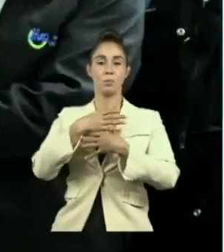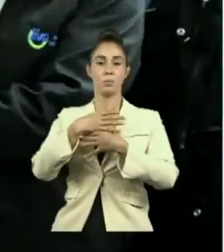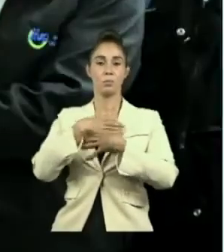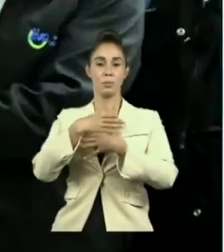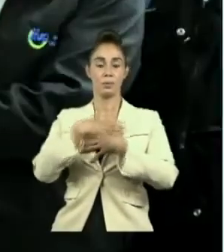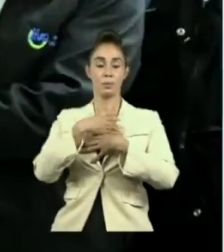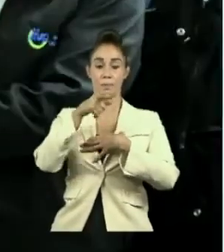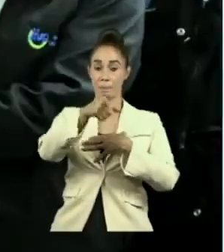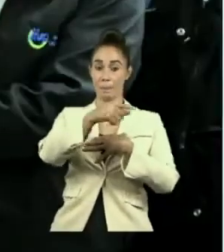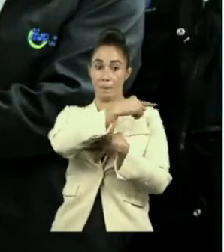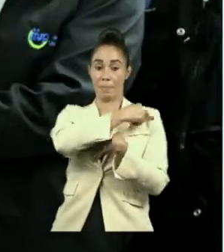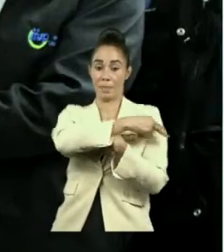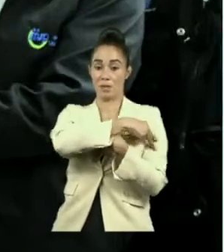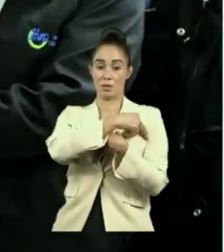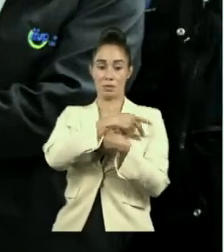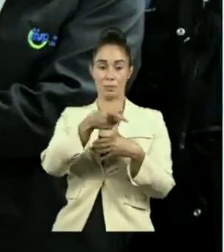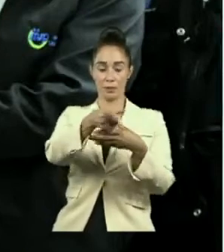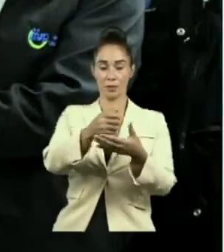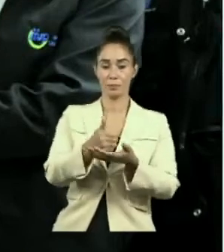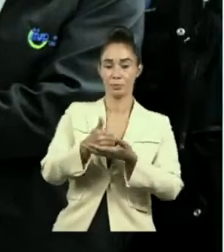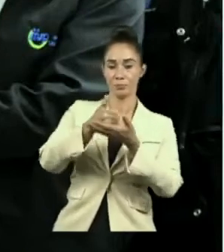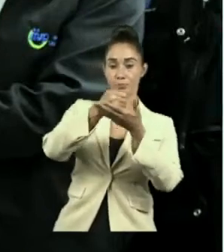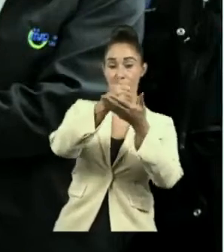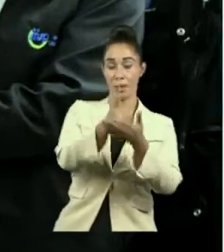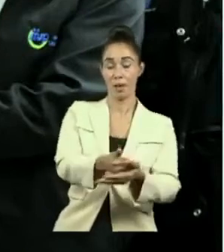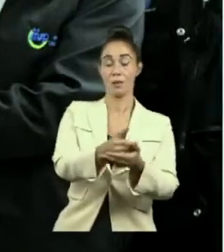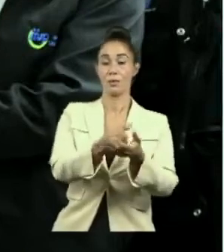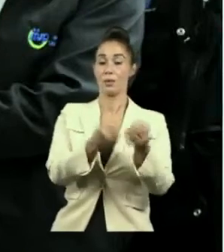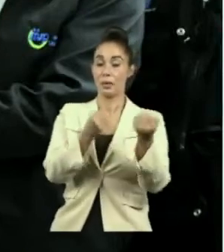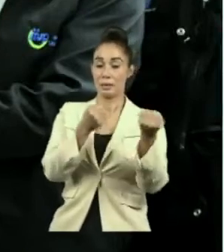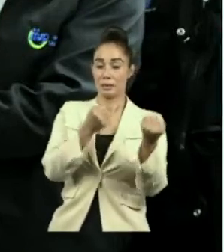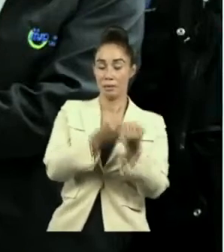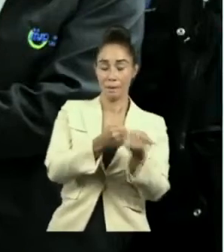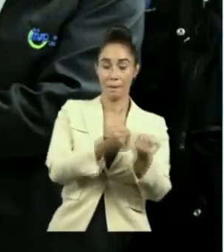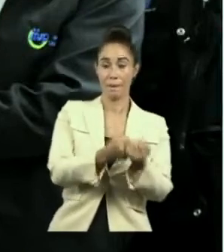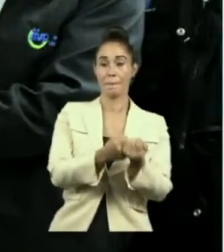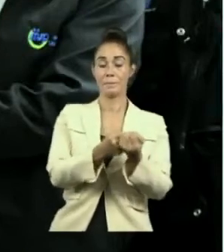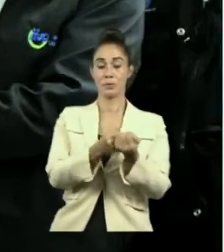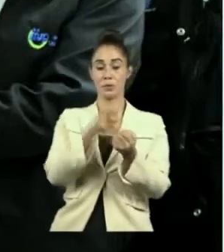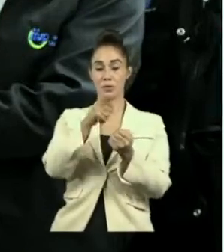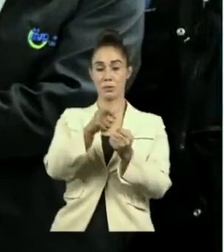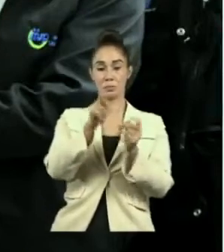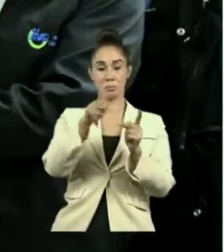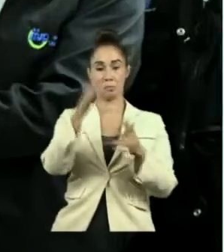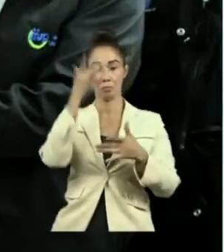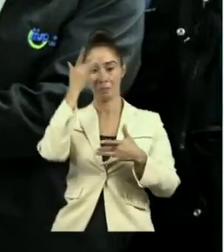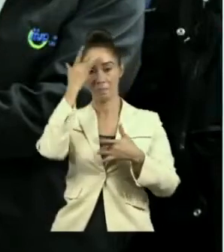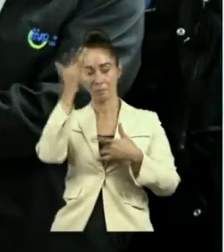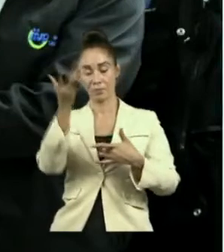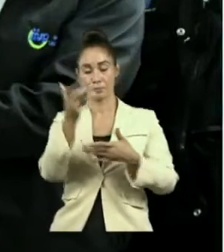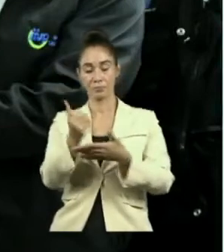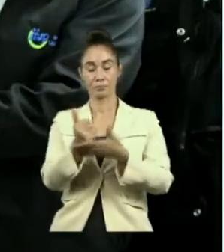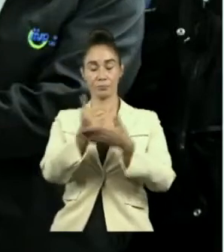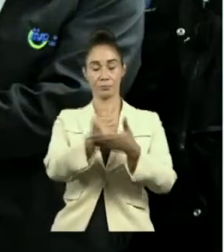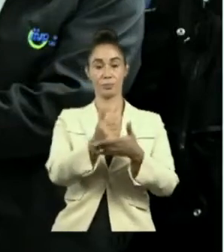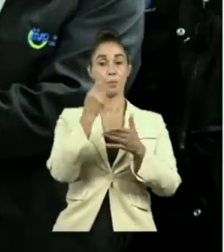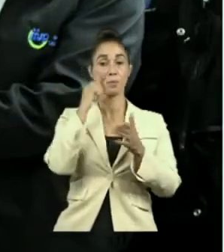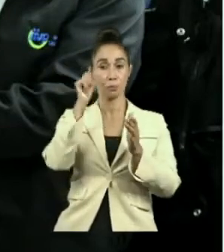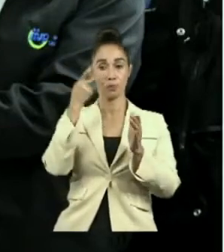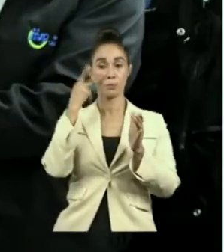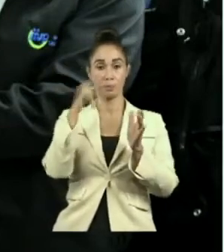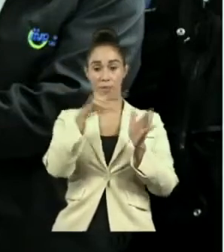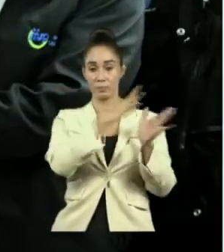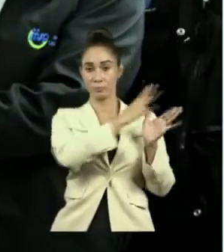a dicho hospital con lo cual se aumentan las capacidades ustedes pueden ver la imagen del cipaf hay un